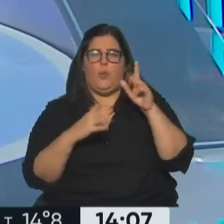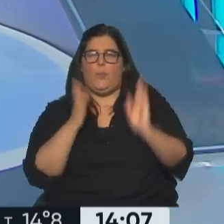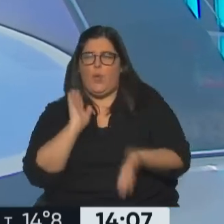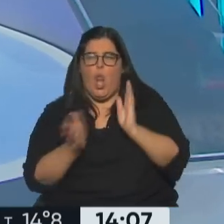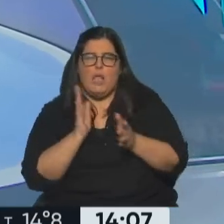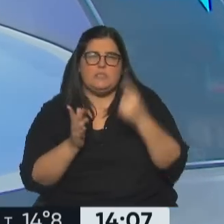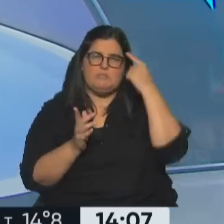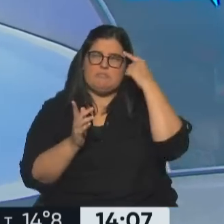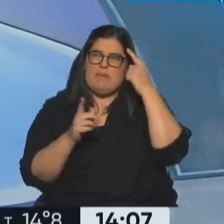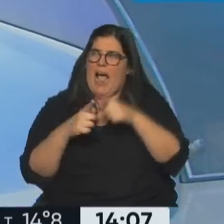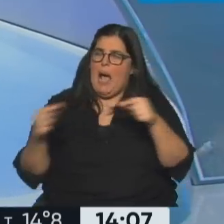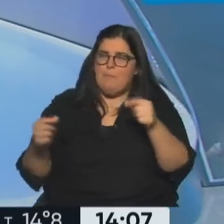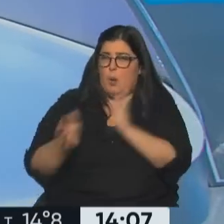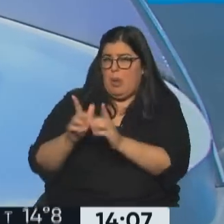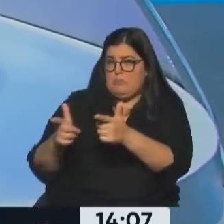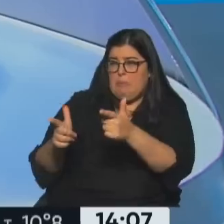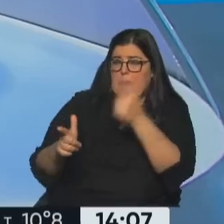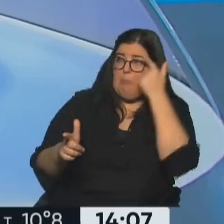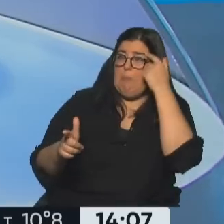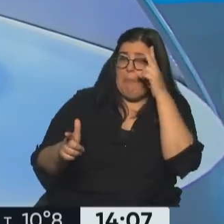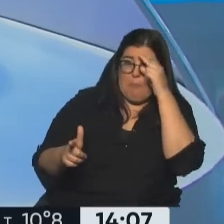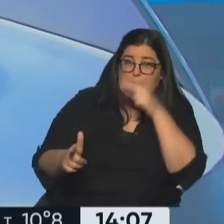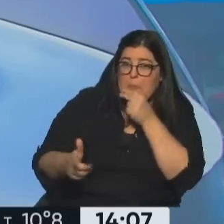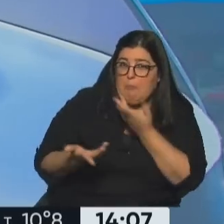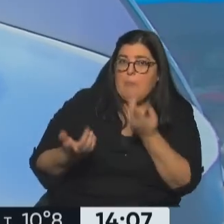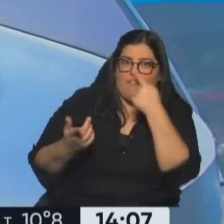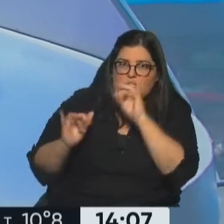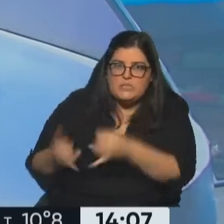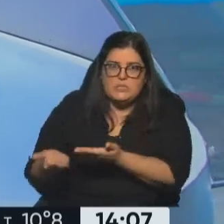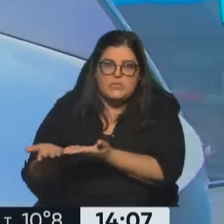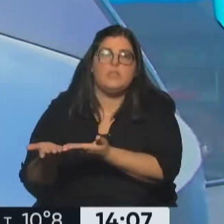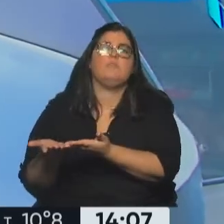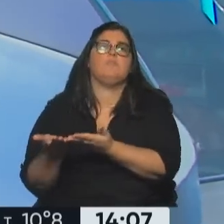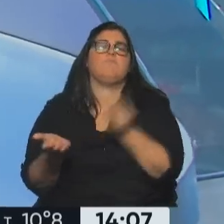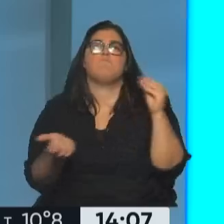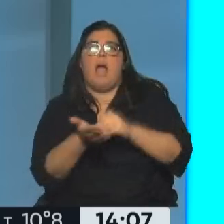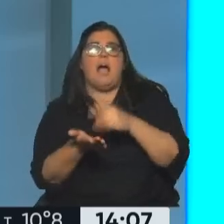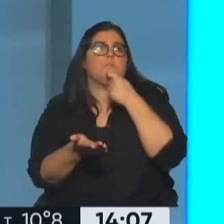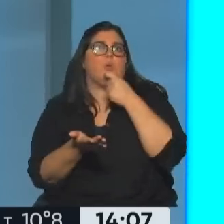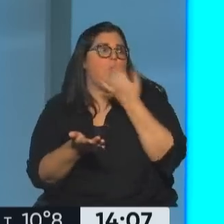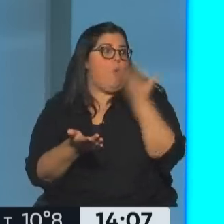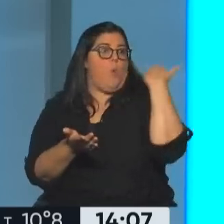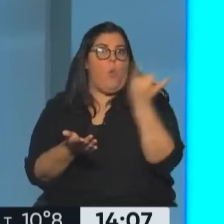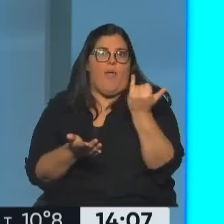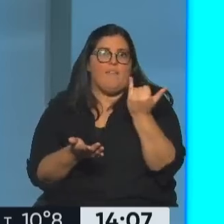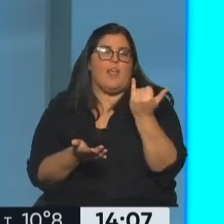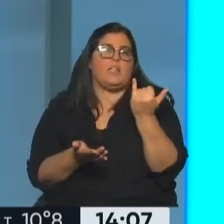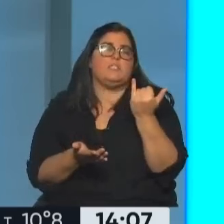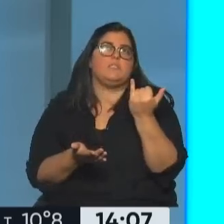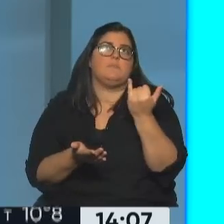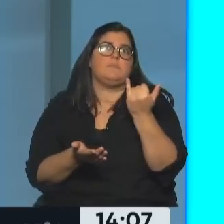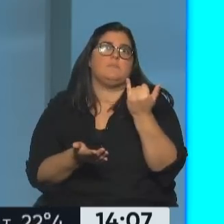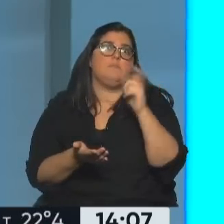pensaba que iba a pasar y sucedió. Y agrego otras cosas que pasaron en esta semana. El jueves y el